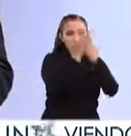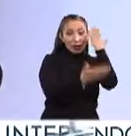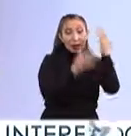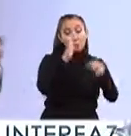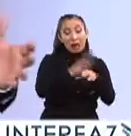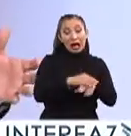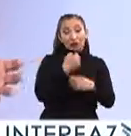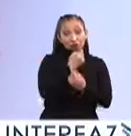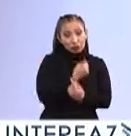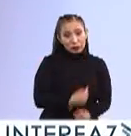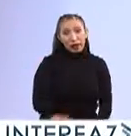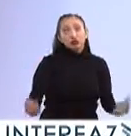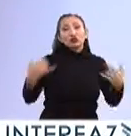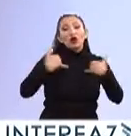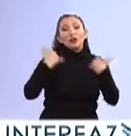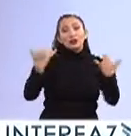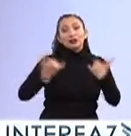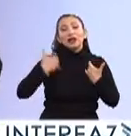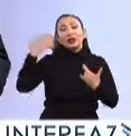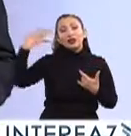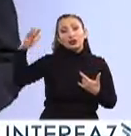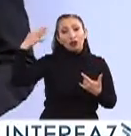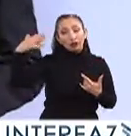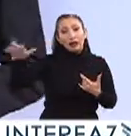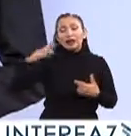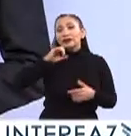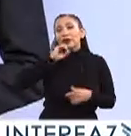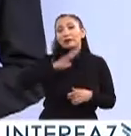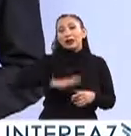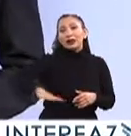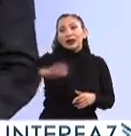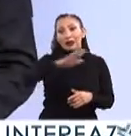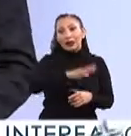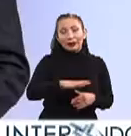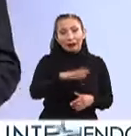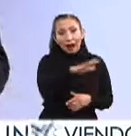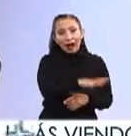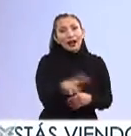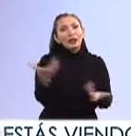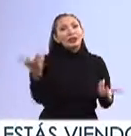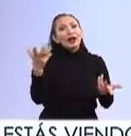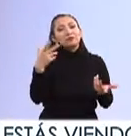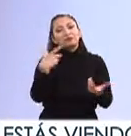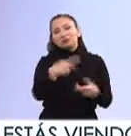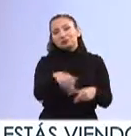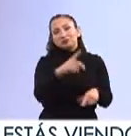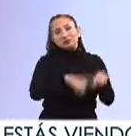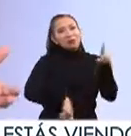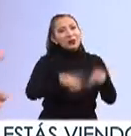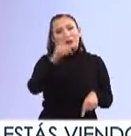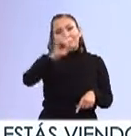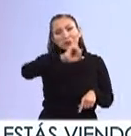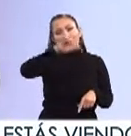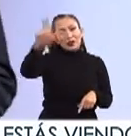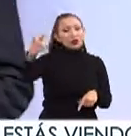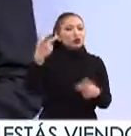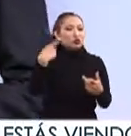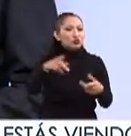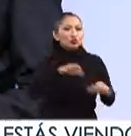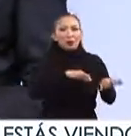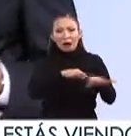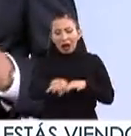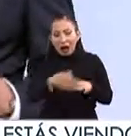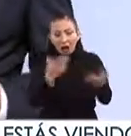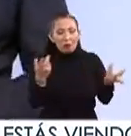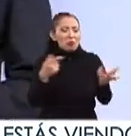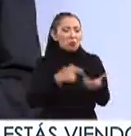más jóvenes, por supuesto también a los adultos, por supuesto en las áreas de interés profesional, en los trabajos,